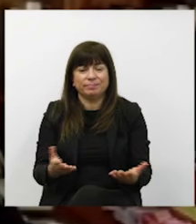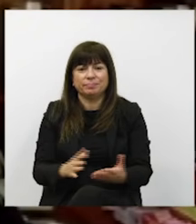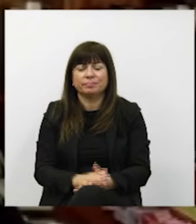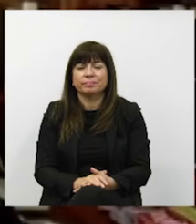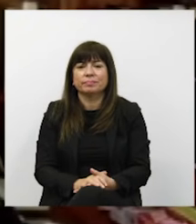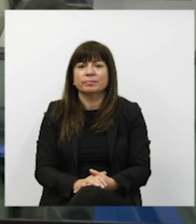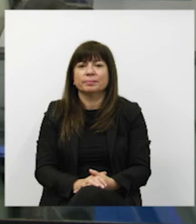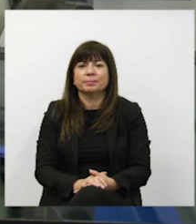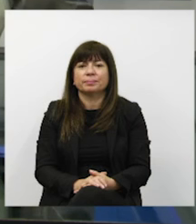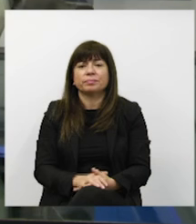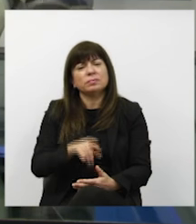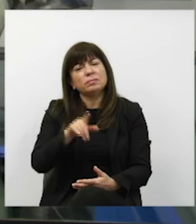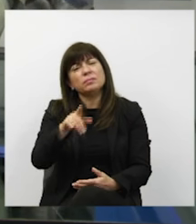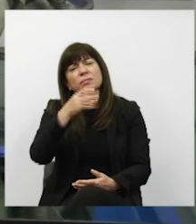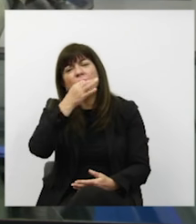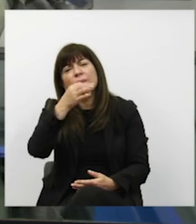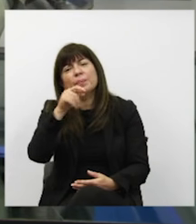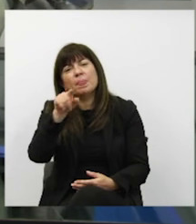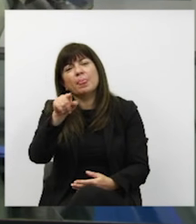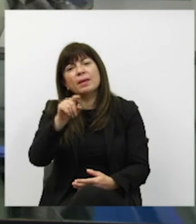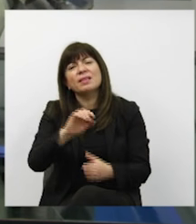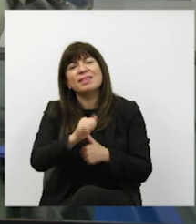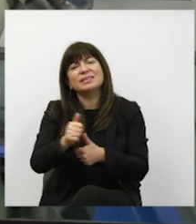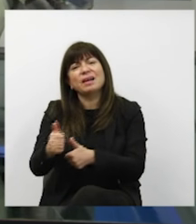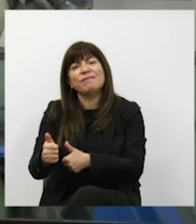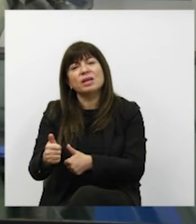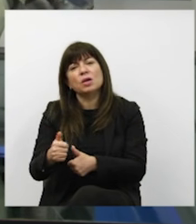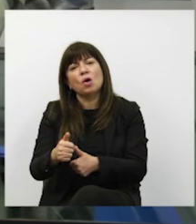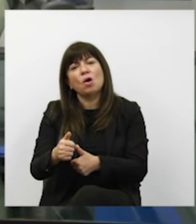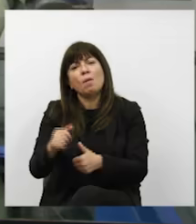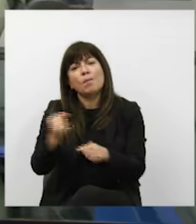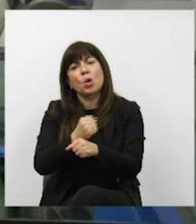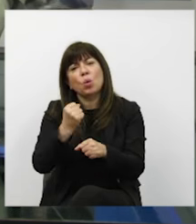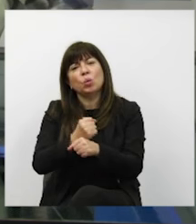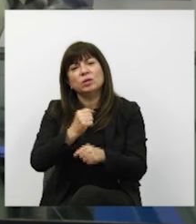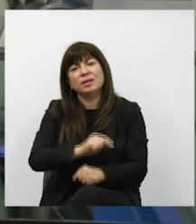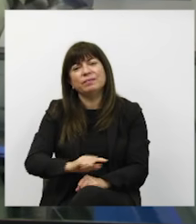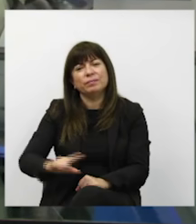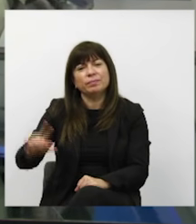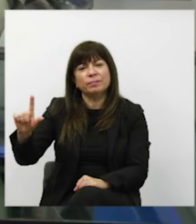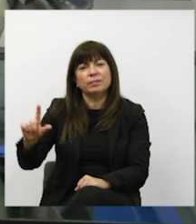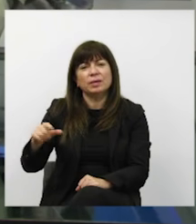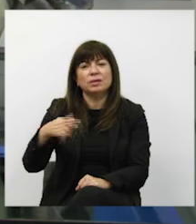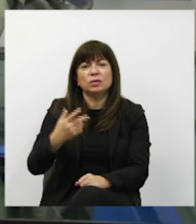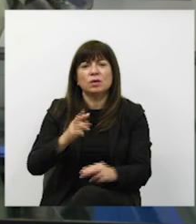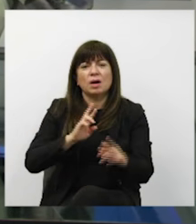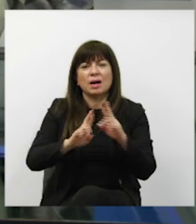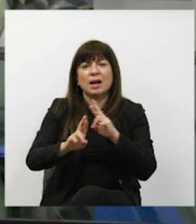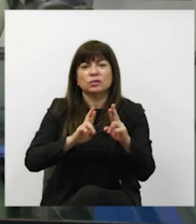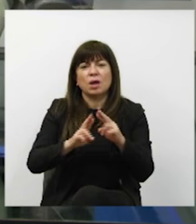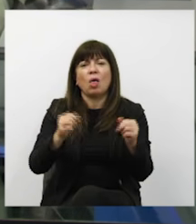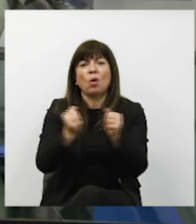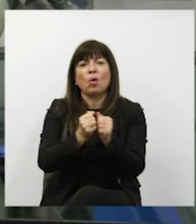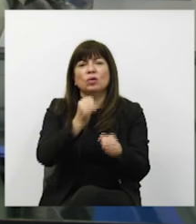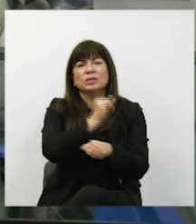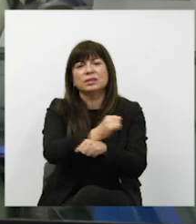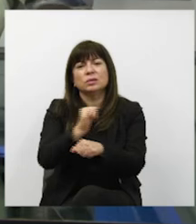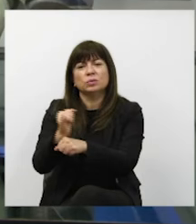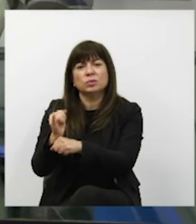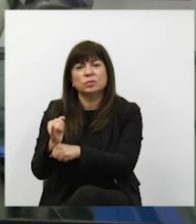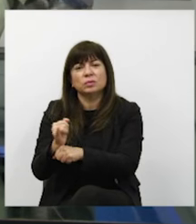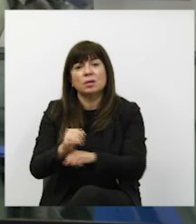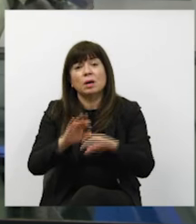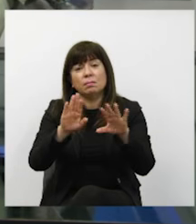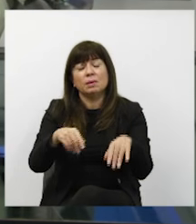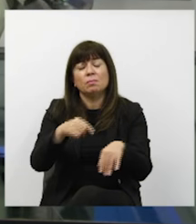Sebastián, tú decías que el desafío de la productividad y, por lo tanto, el crecimiento no tenía tanto que ver con las instituciones, pero